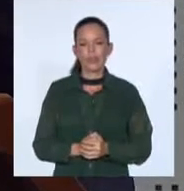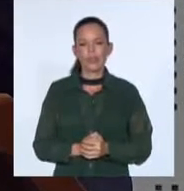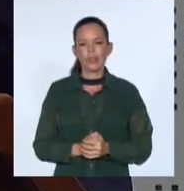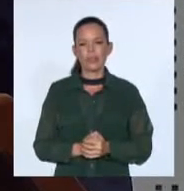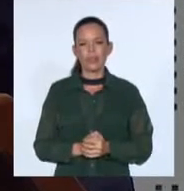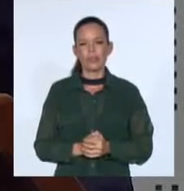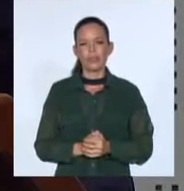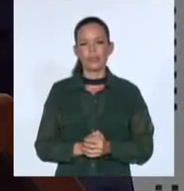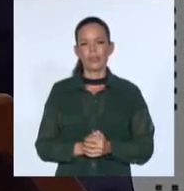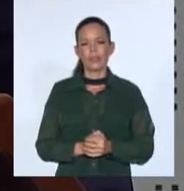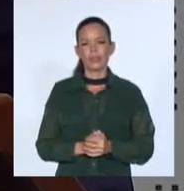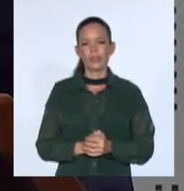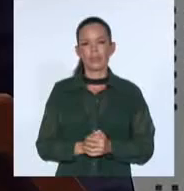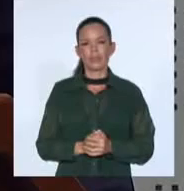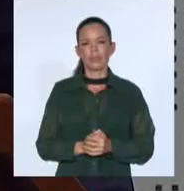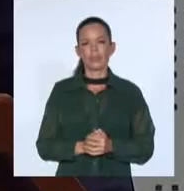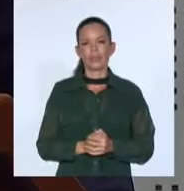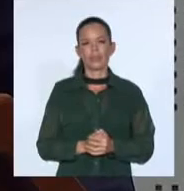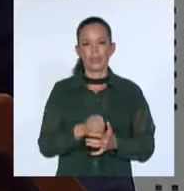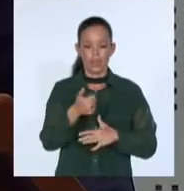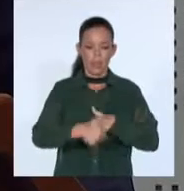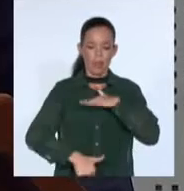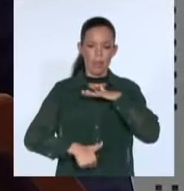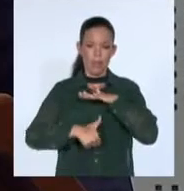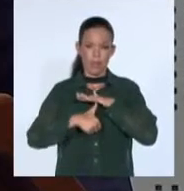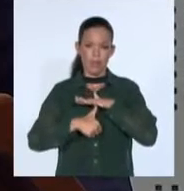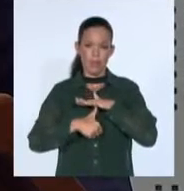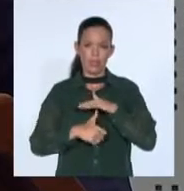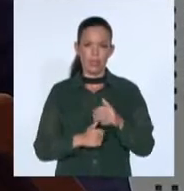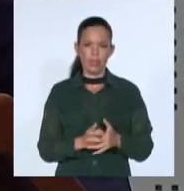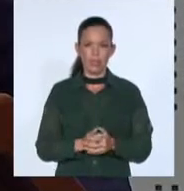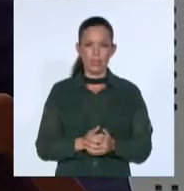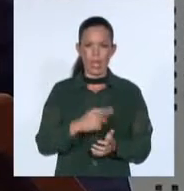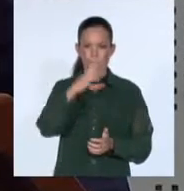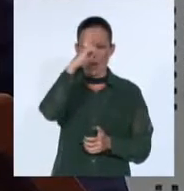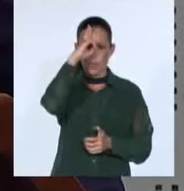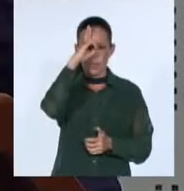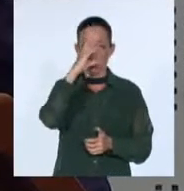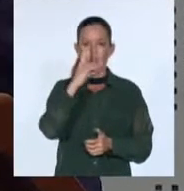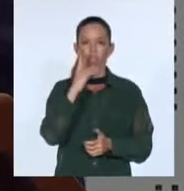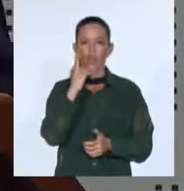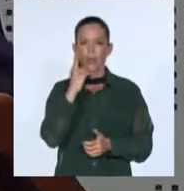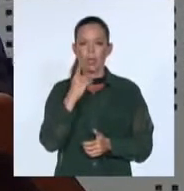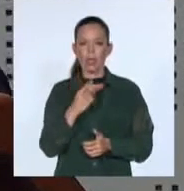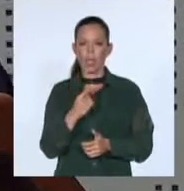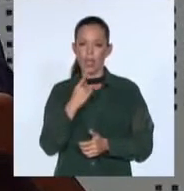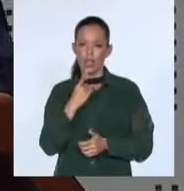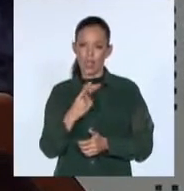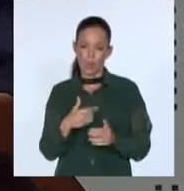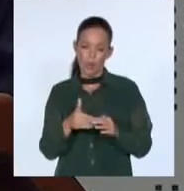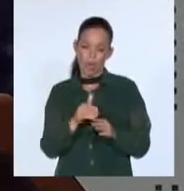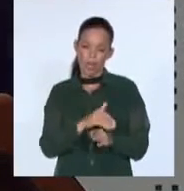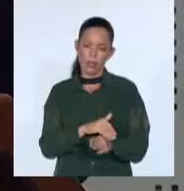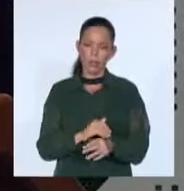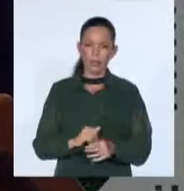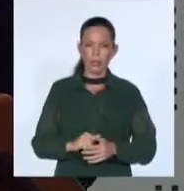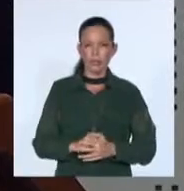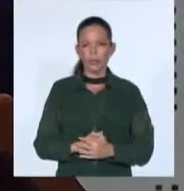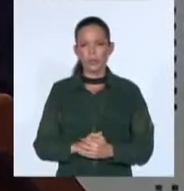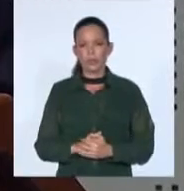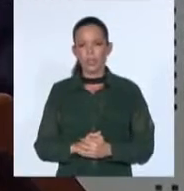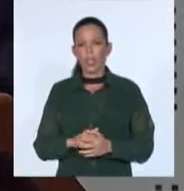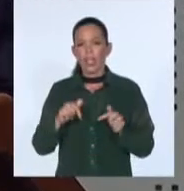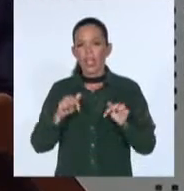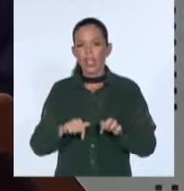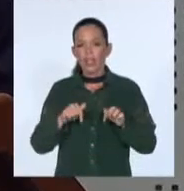Decía recién el presidente de República Dominicana que estos no son tiempos